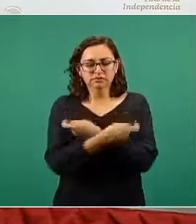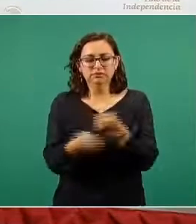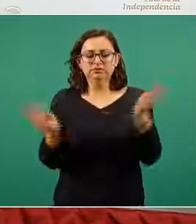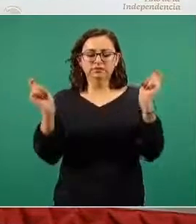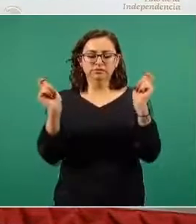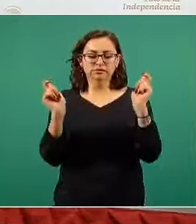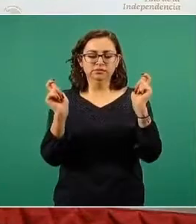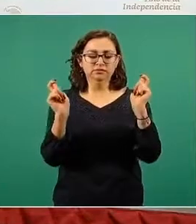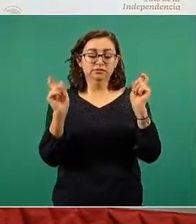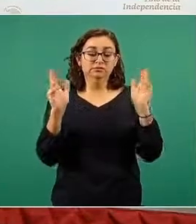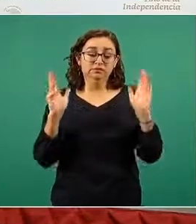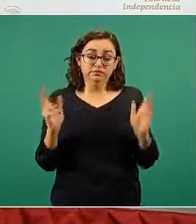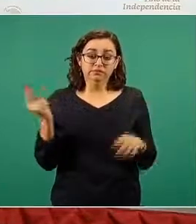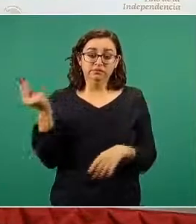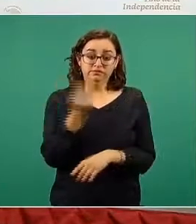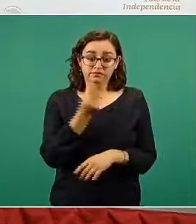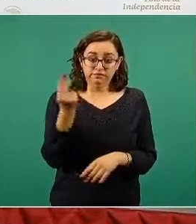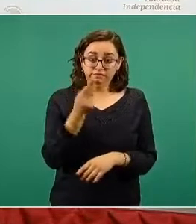al menos al